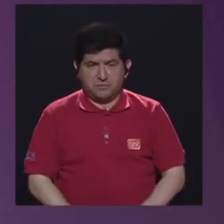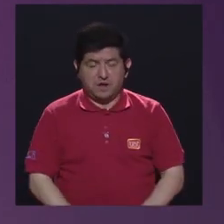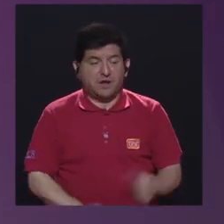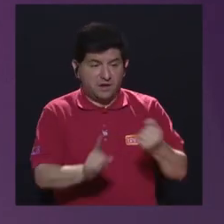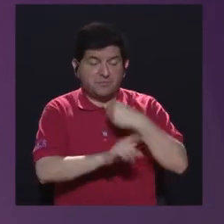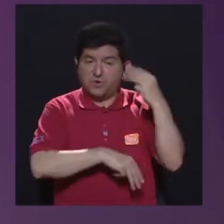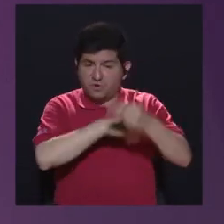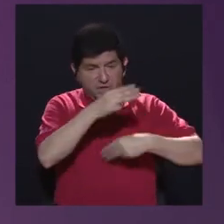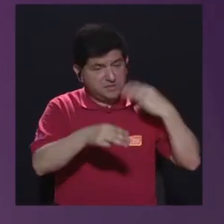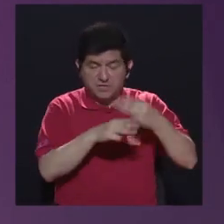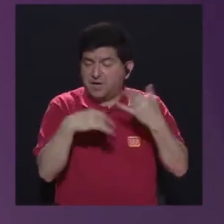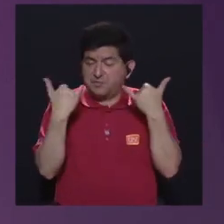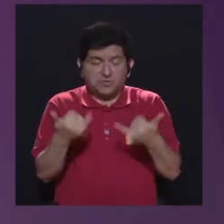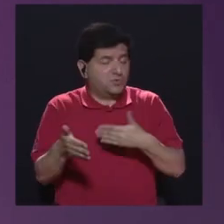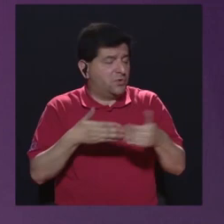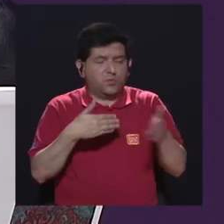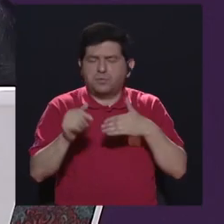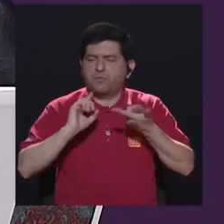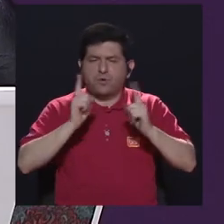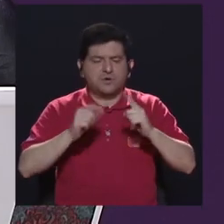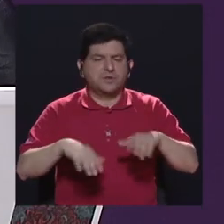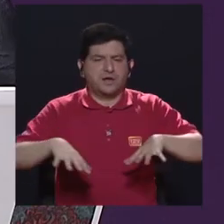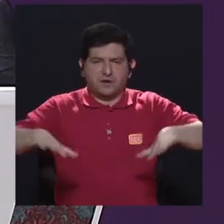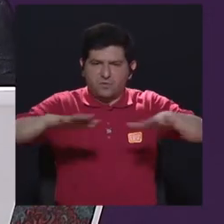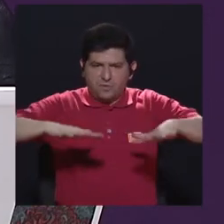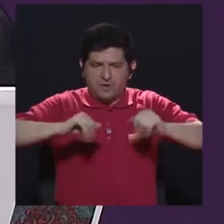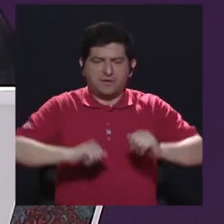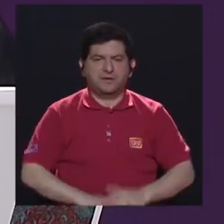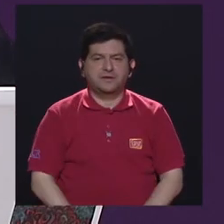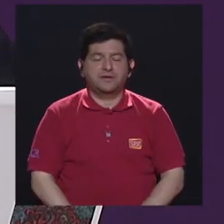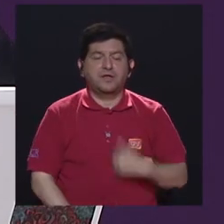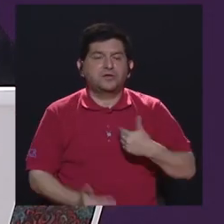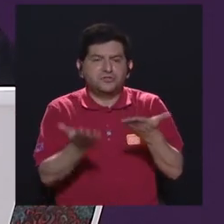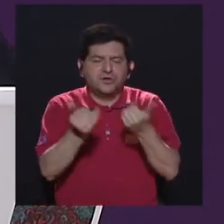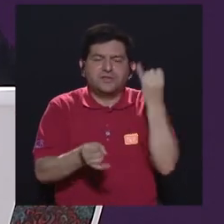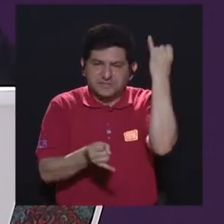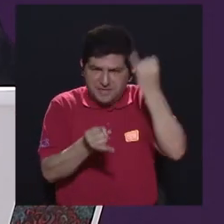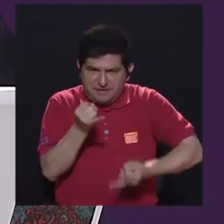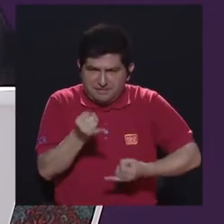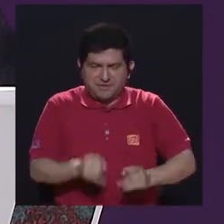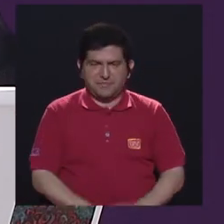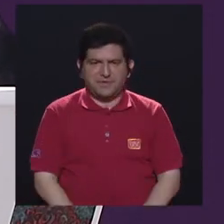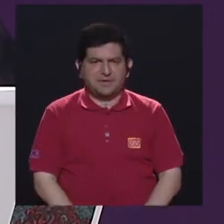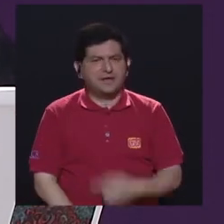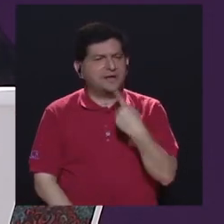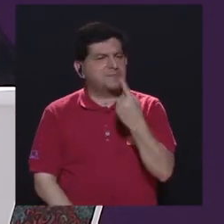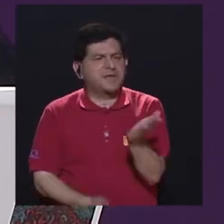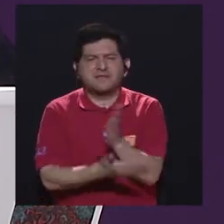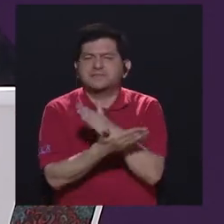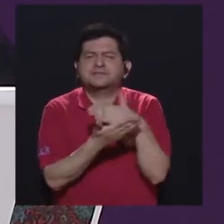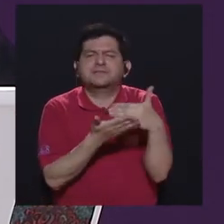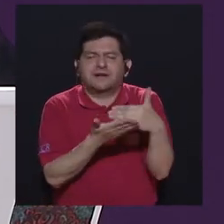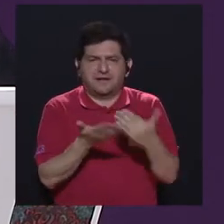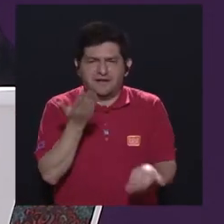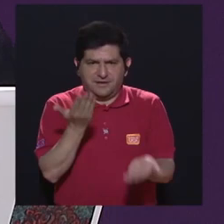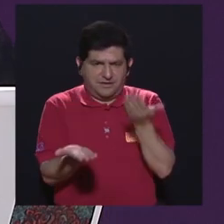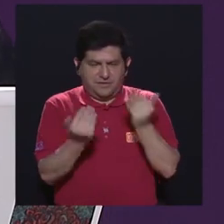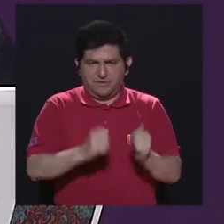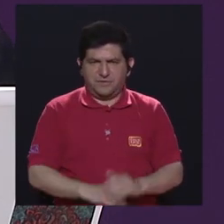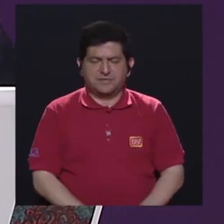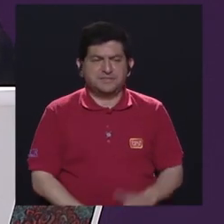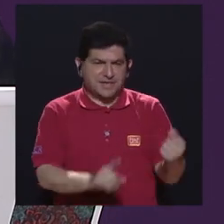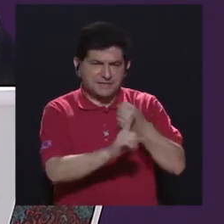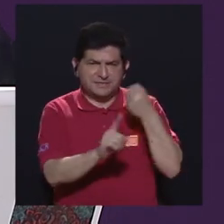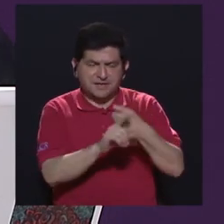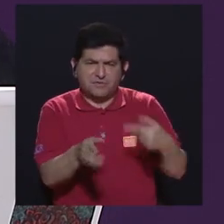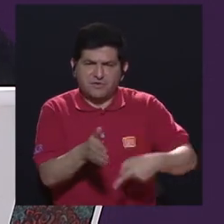en el mundo en el ejercicio que sea. Claro, quisiera nada más que para cerrar me dijeran o me hablaran un poco justamente de esta